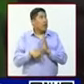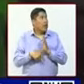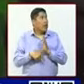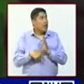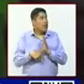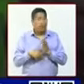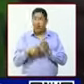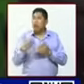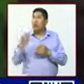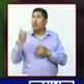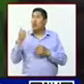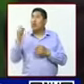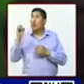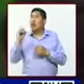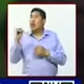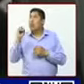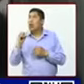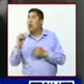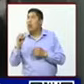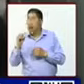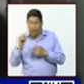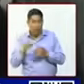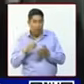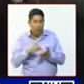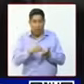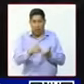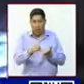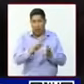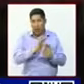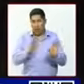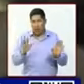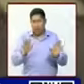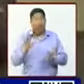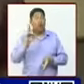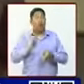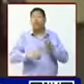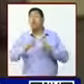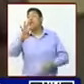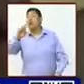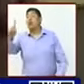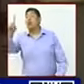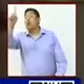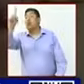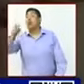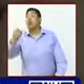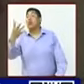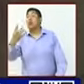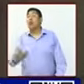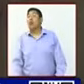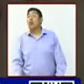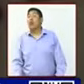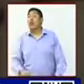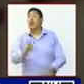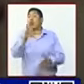el empose del 10% del precio base. Tenemos la oferta de la paleta número 41, sí, dime, en la suma